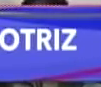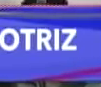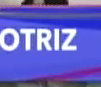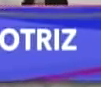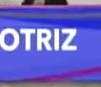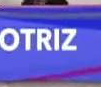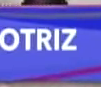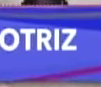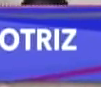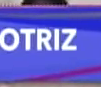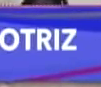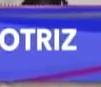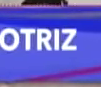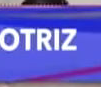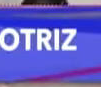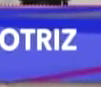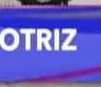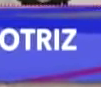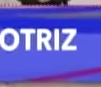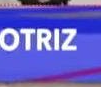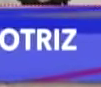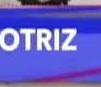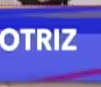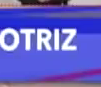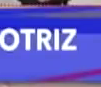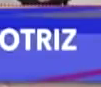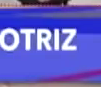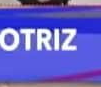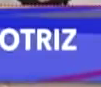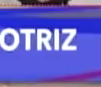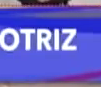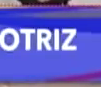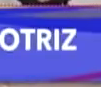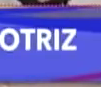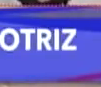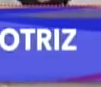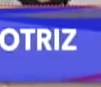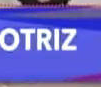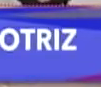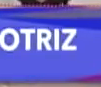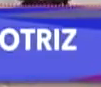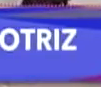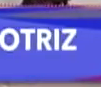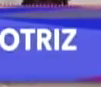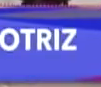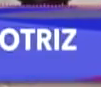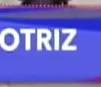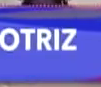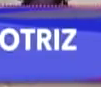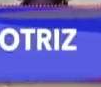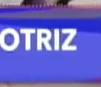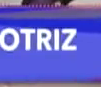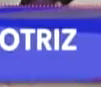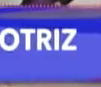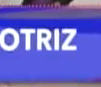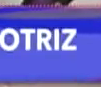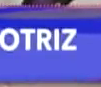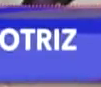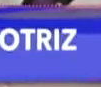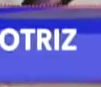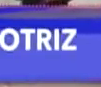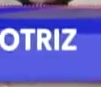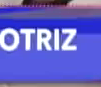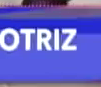fascista, terrorista y criminal, y que nosotros, mi comandante, queremos decirle que también gracias a